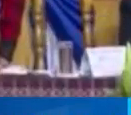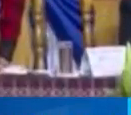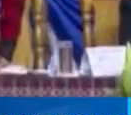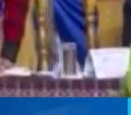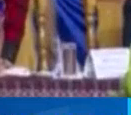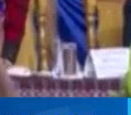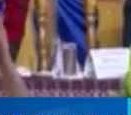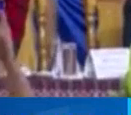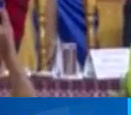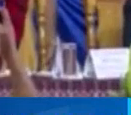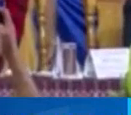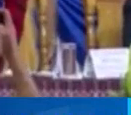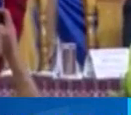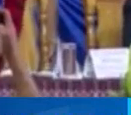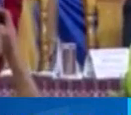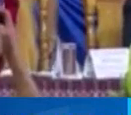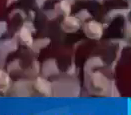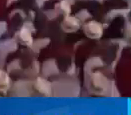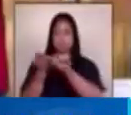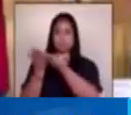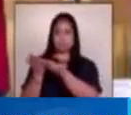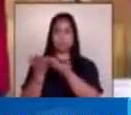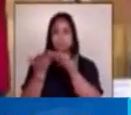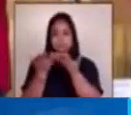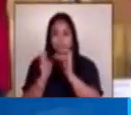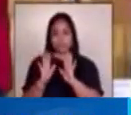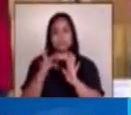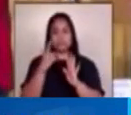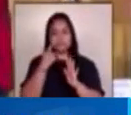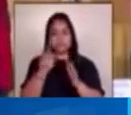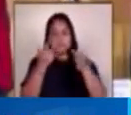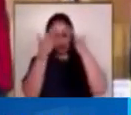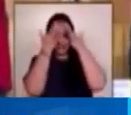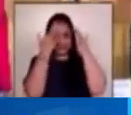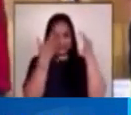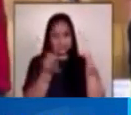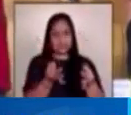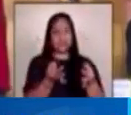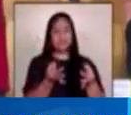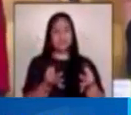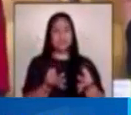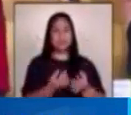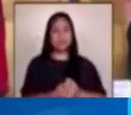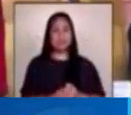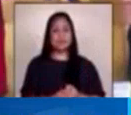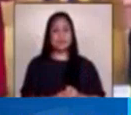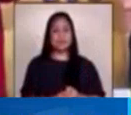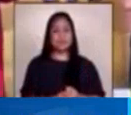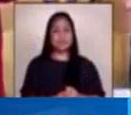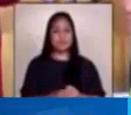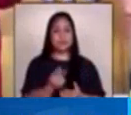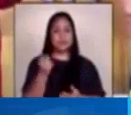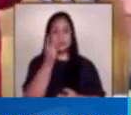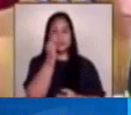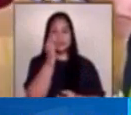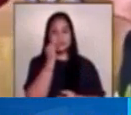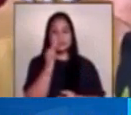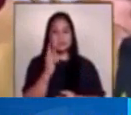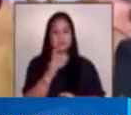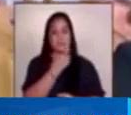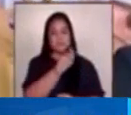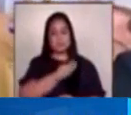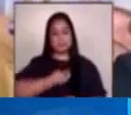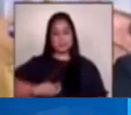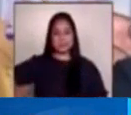trabajar juntos en la firma del convenio participaron las alcaldías indígenas de Chajul Cotzal y nev quienes expusieron sus